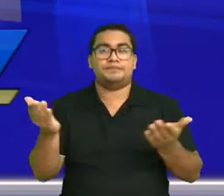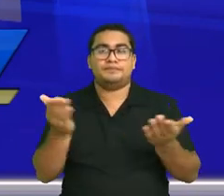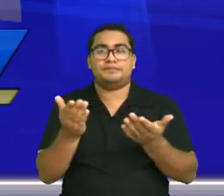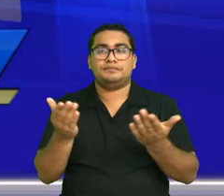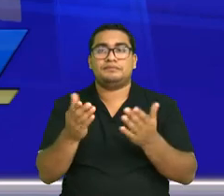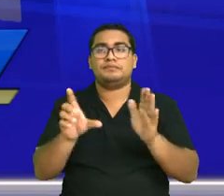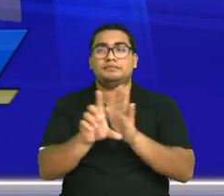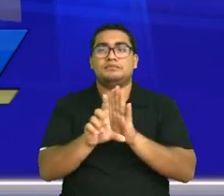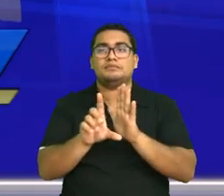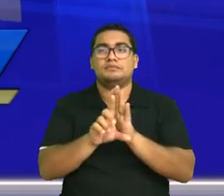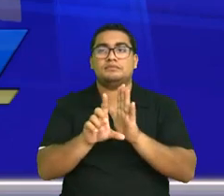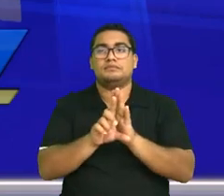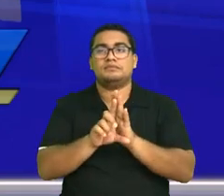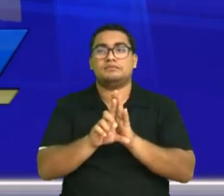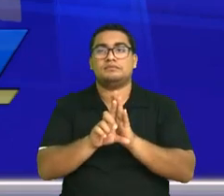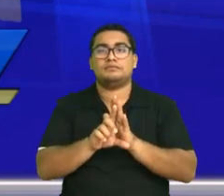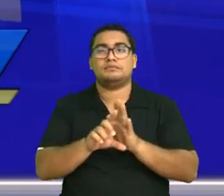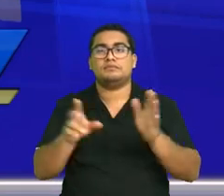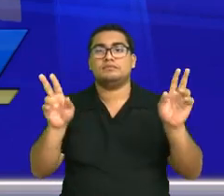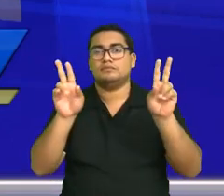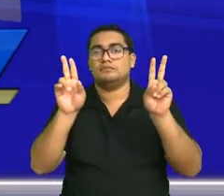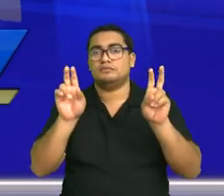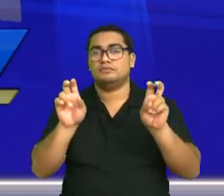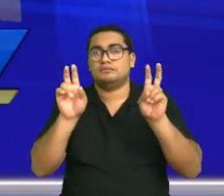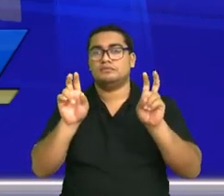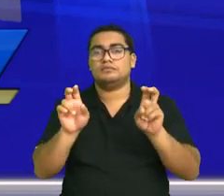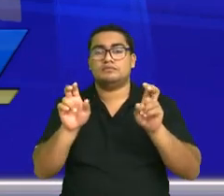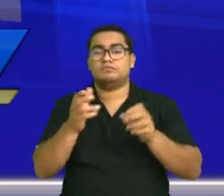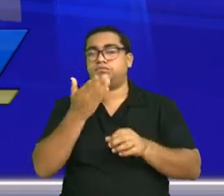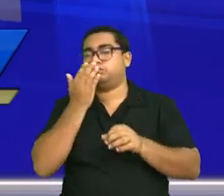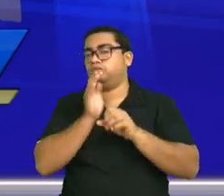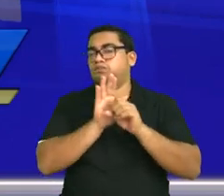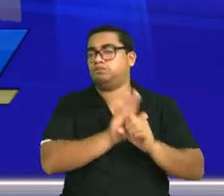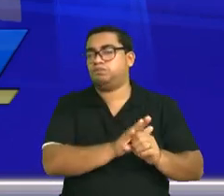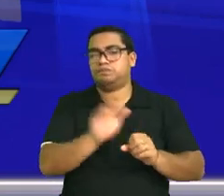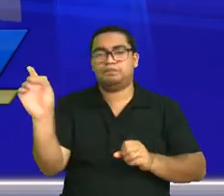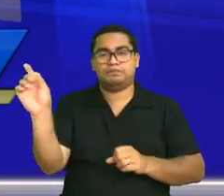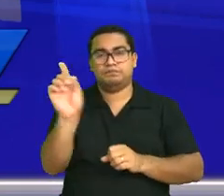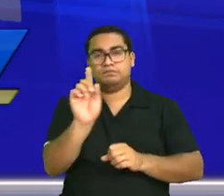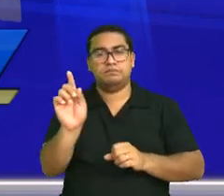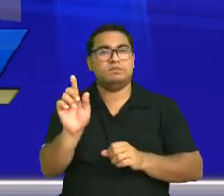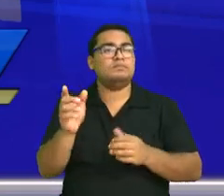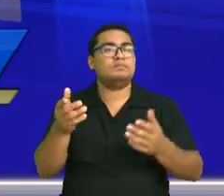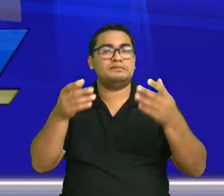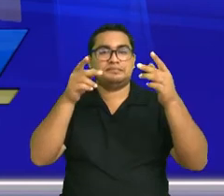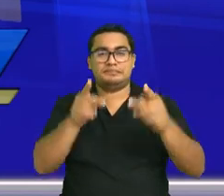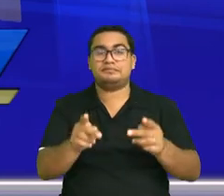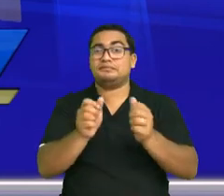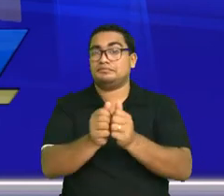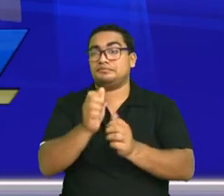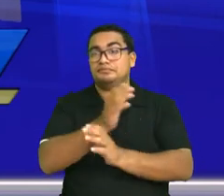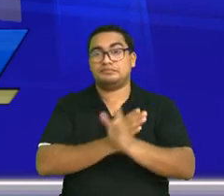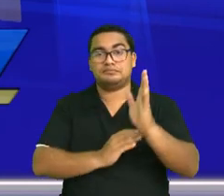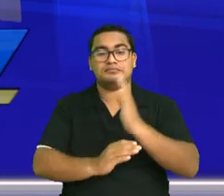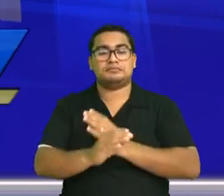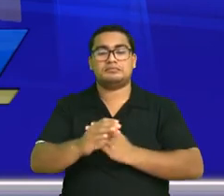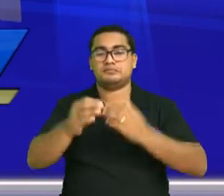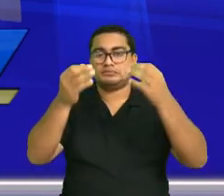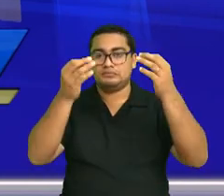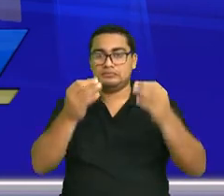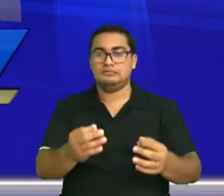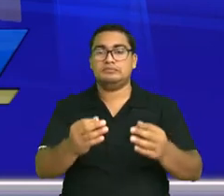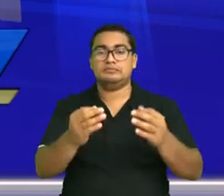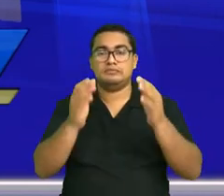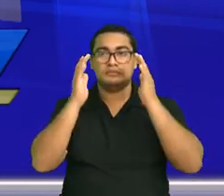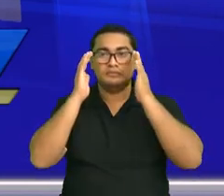de todo el tema que tiene que ver con la no discriminación pues a las personas con discapacidad. Creo que toda esta